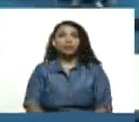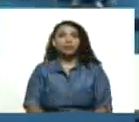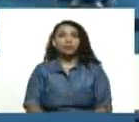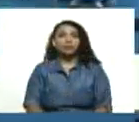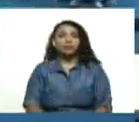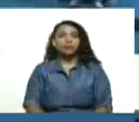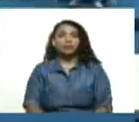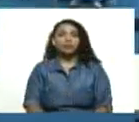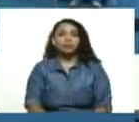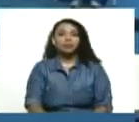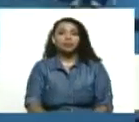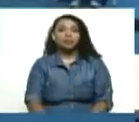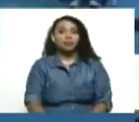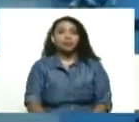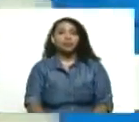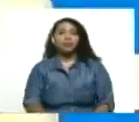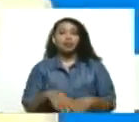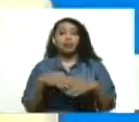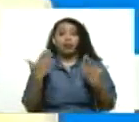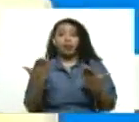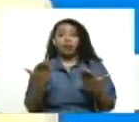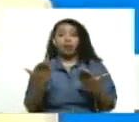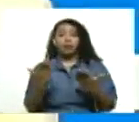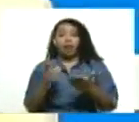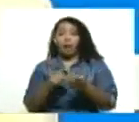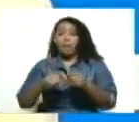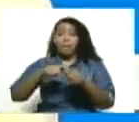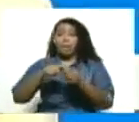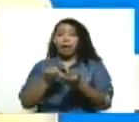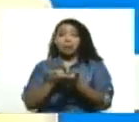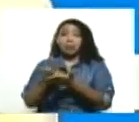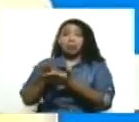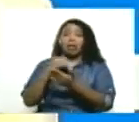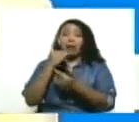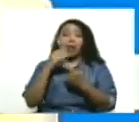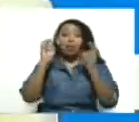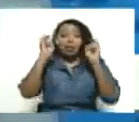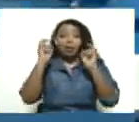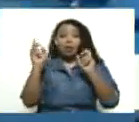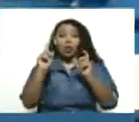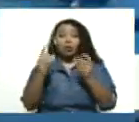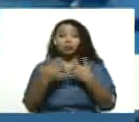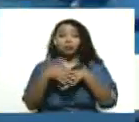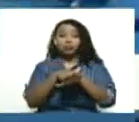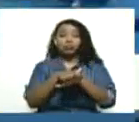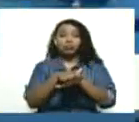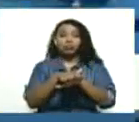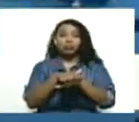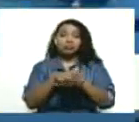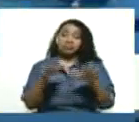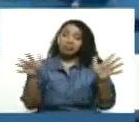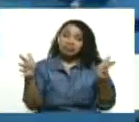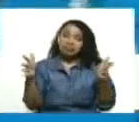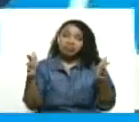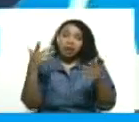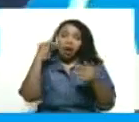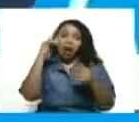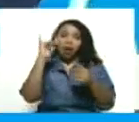que sin incluir explícitamente este concepto Pues de